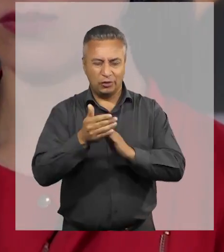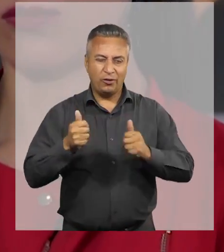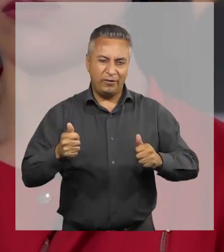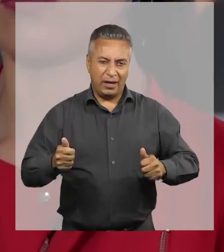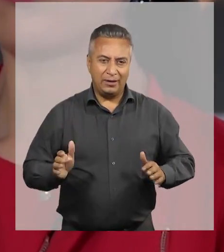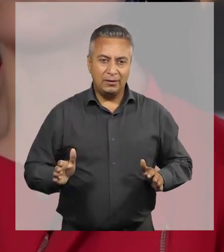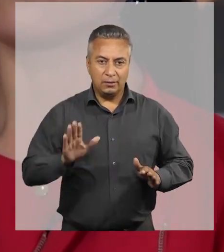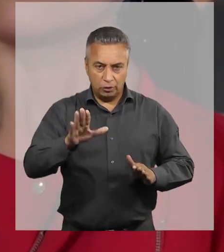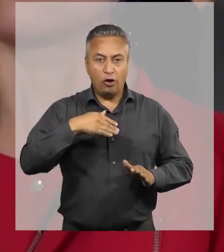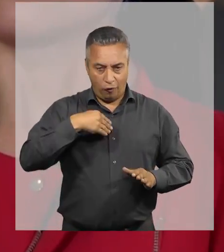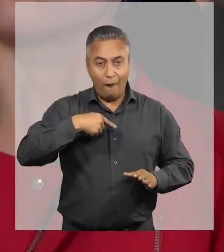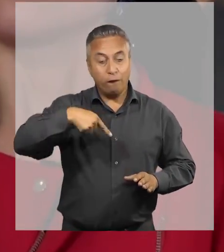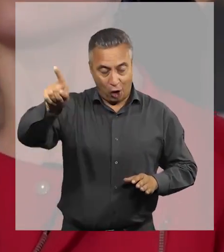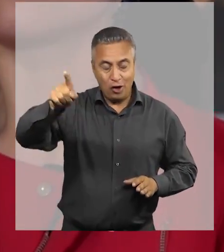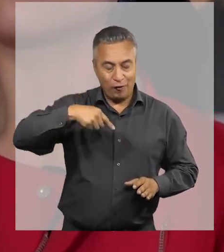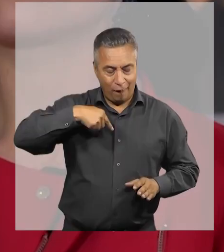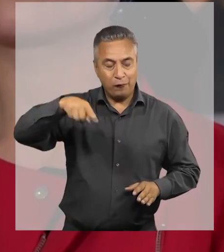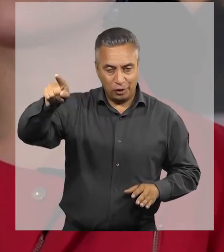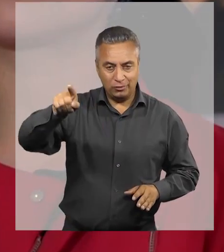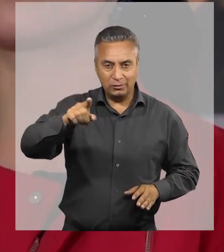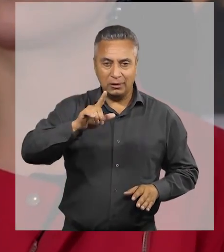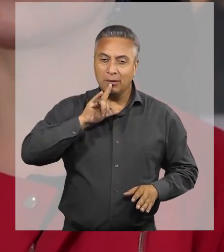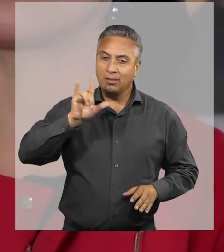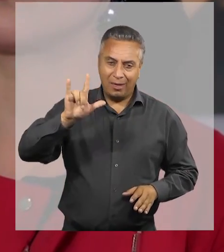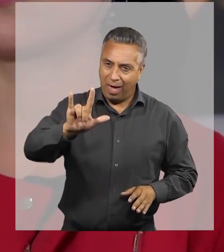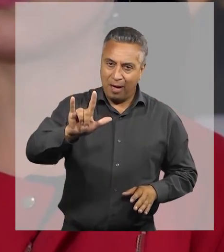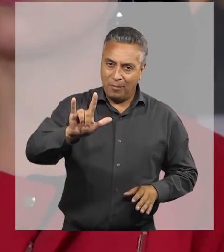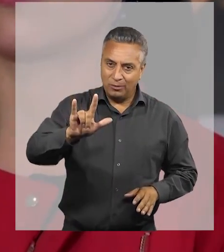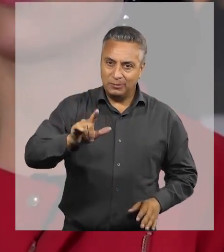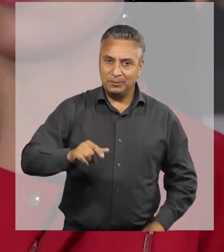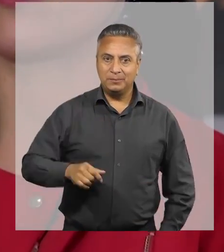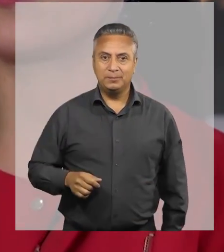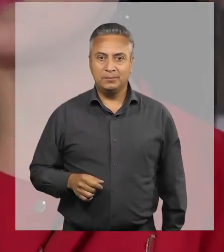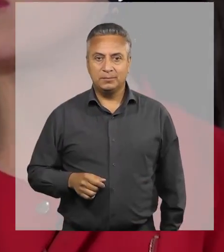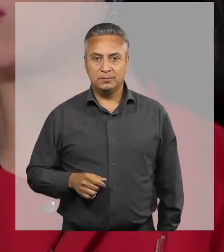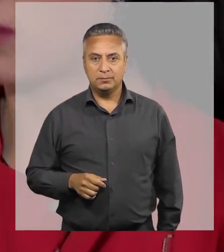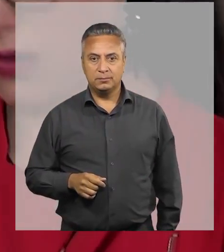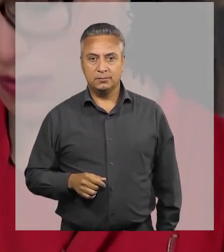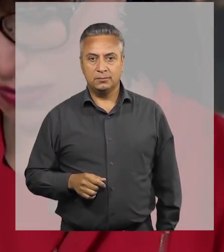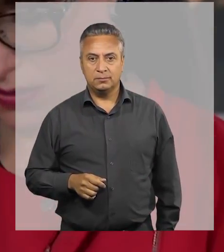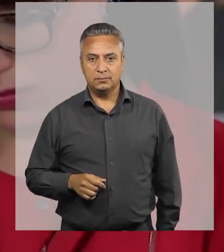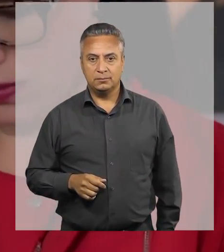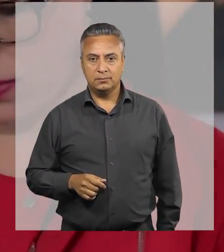Sí, todo bien. Voy para allá. Te amo.